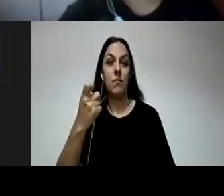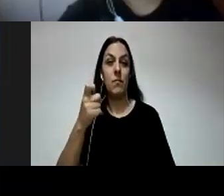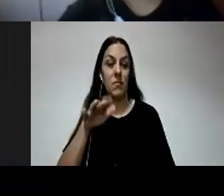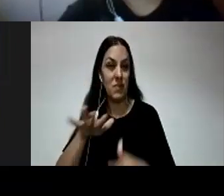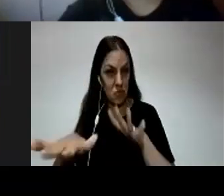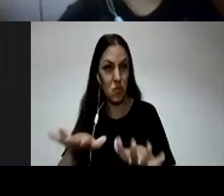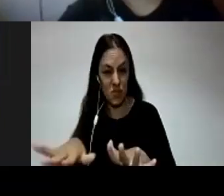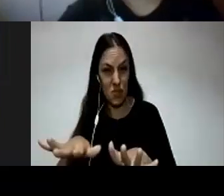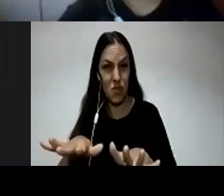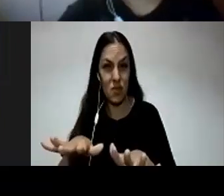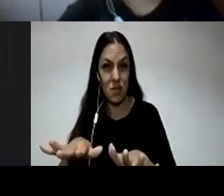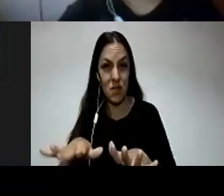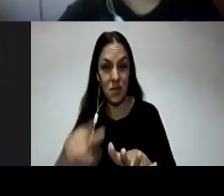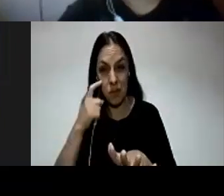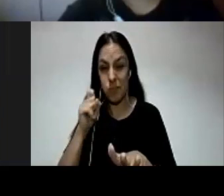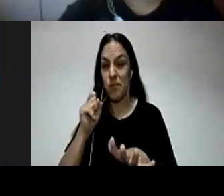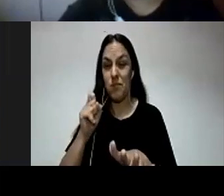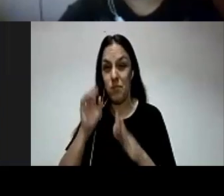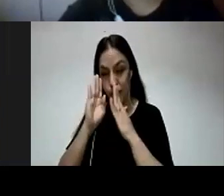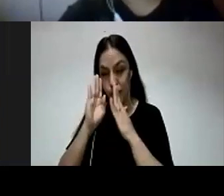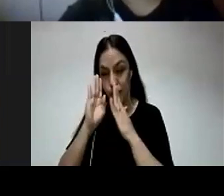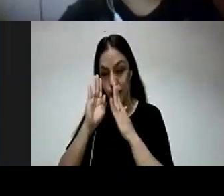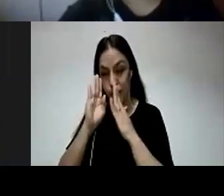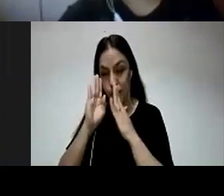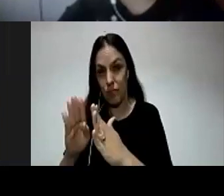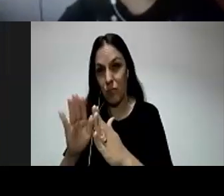circunstancias, que no las va a dejar pasar.